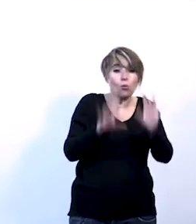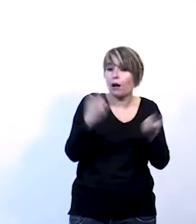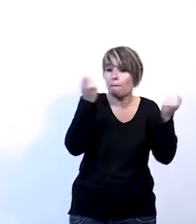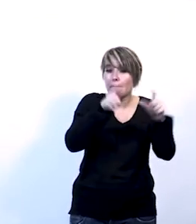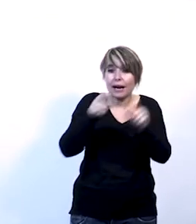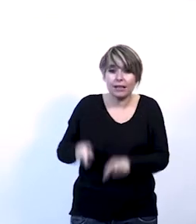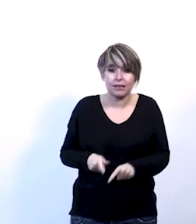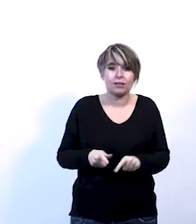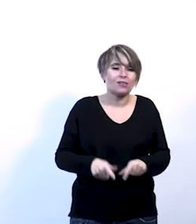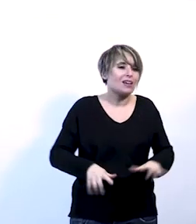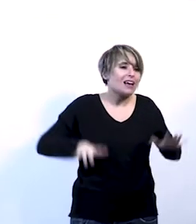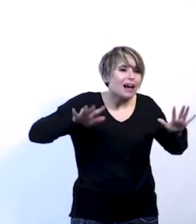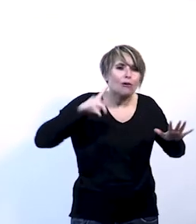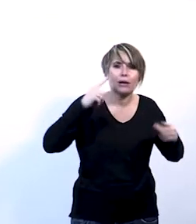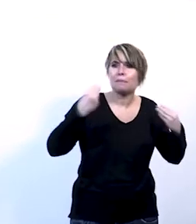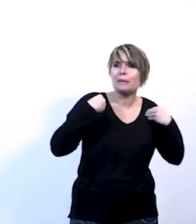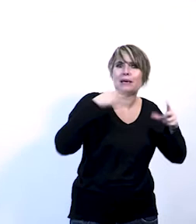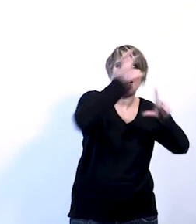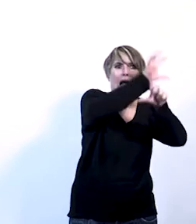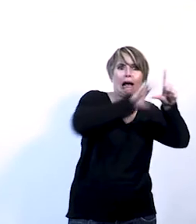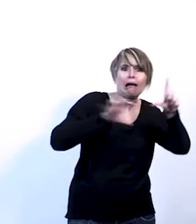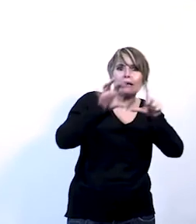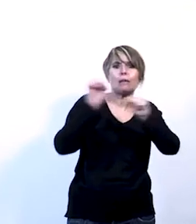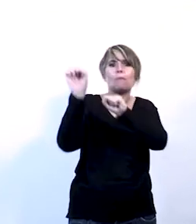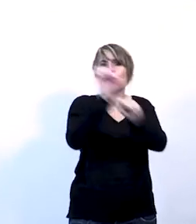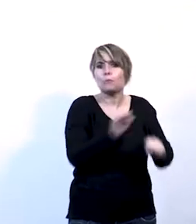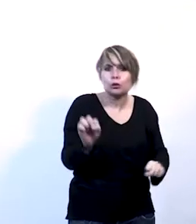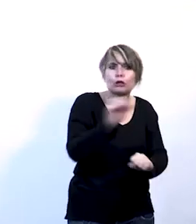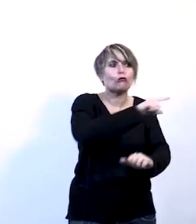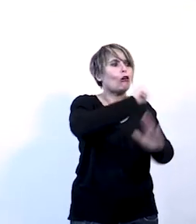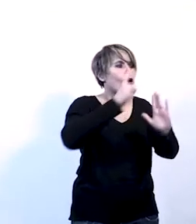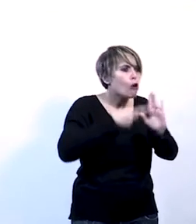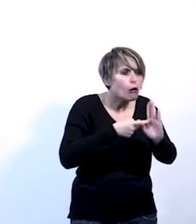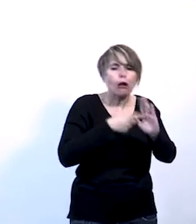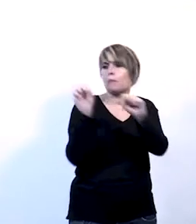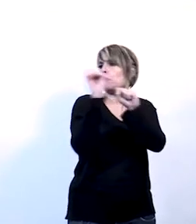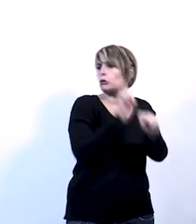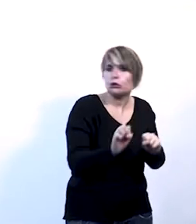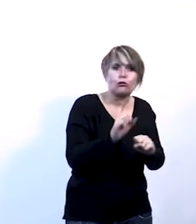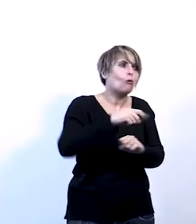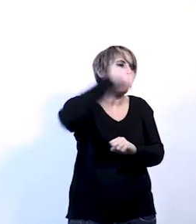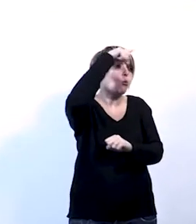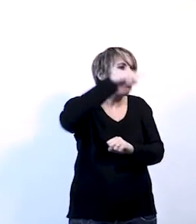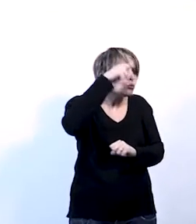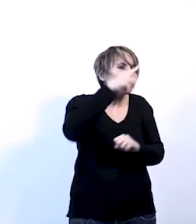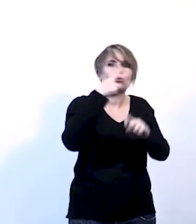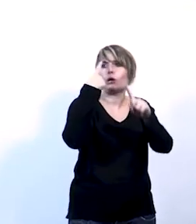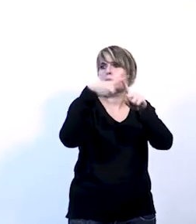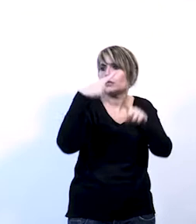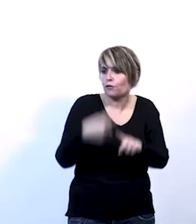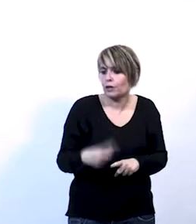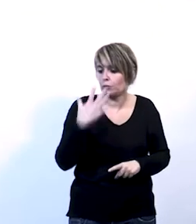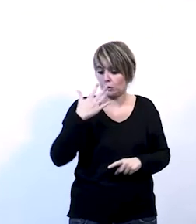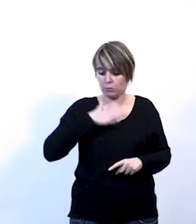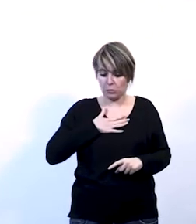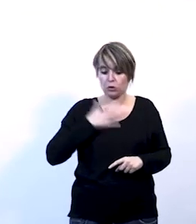y esté viviendo en un estado en el que le da protección y hay leyes y hay una cultura diferente a la que